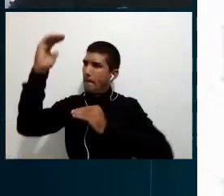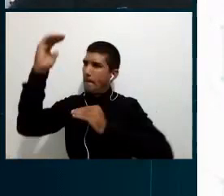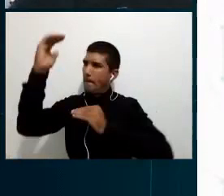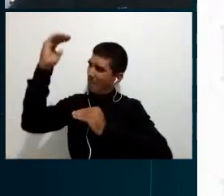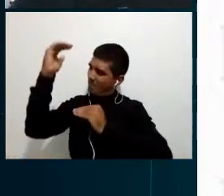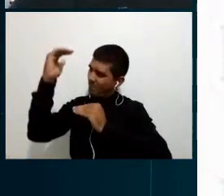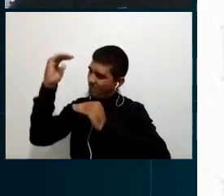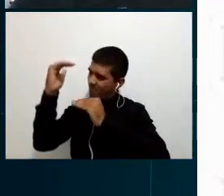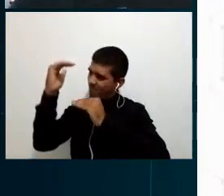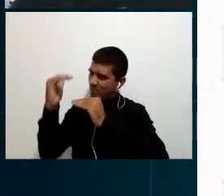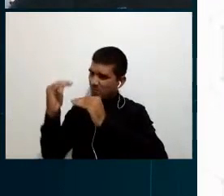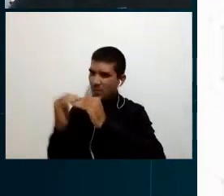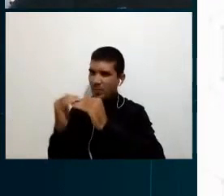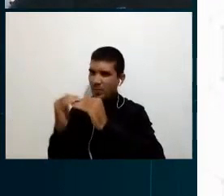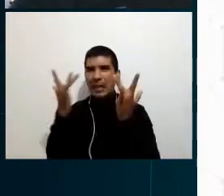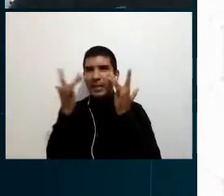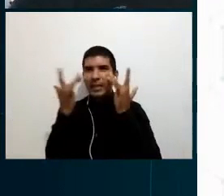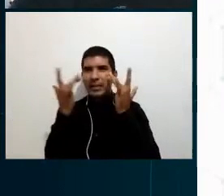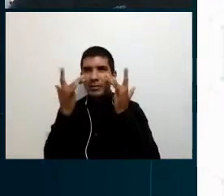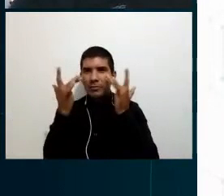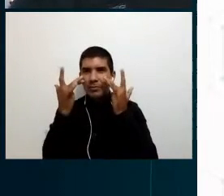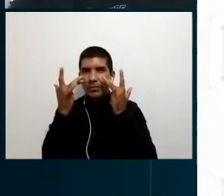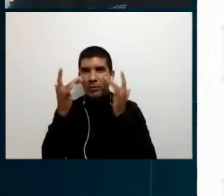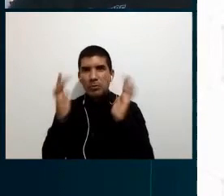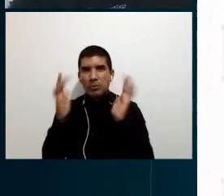ve más dimensional.